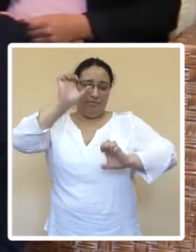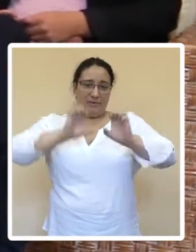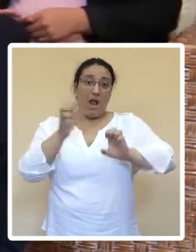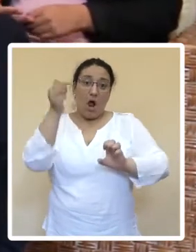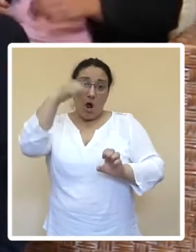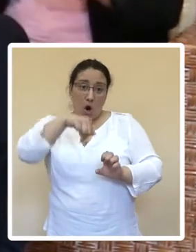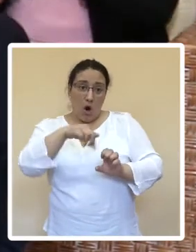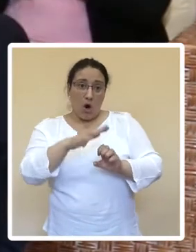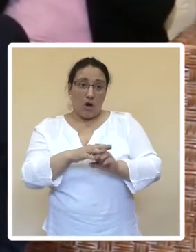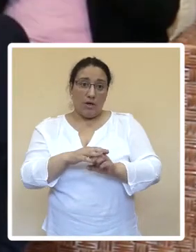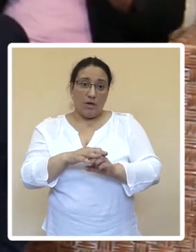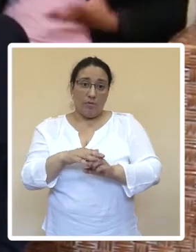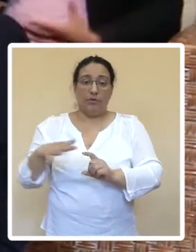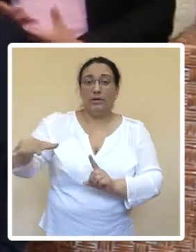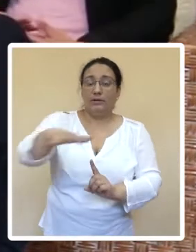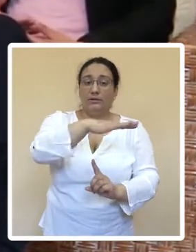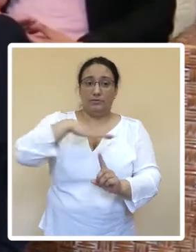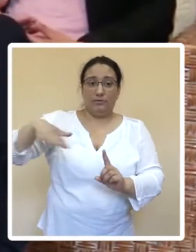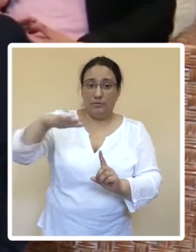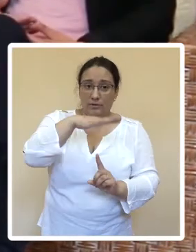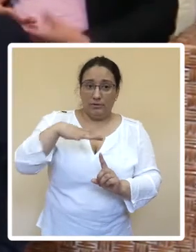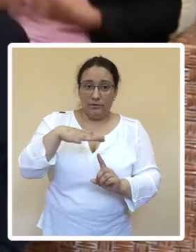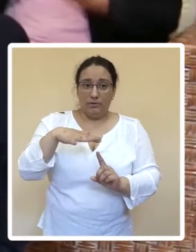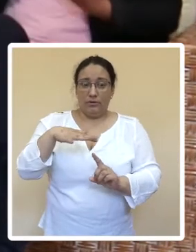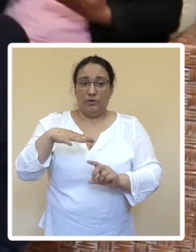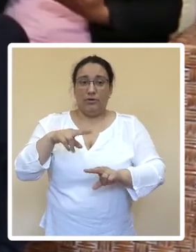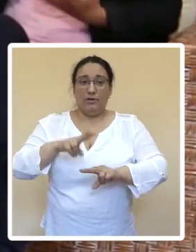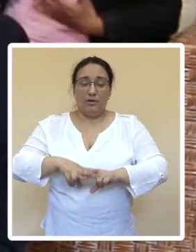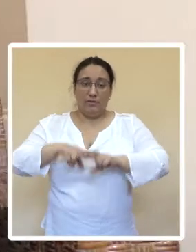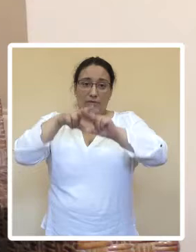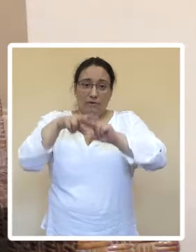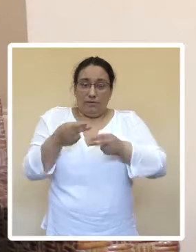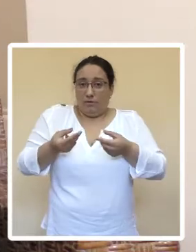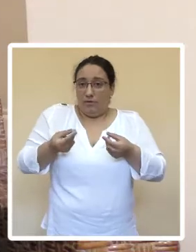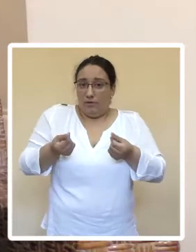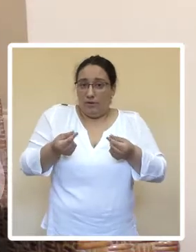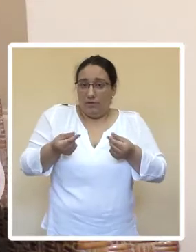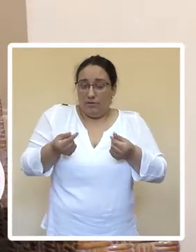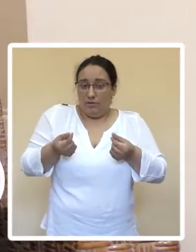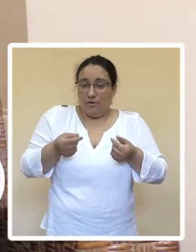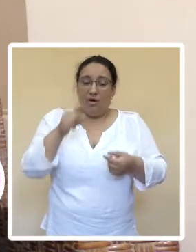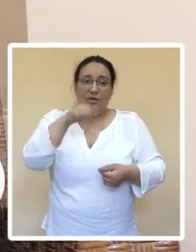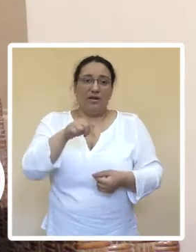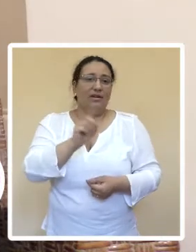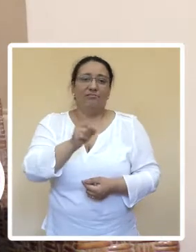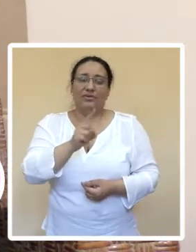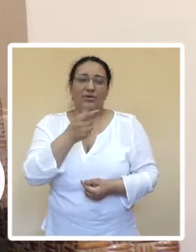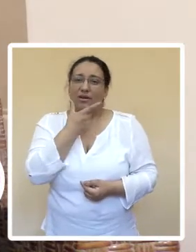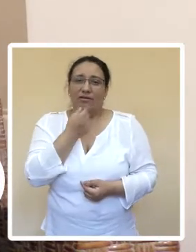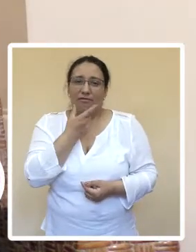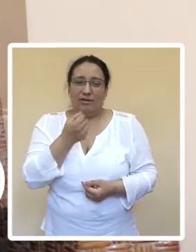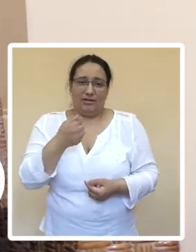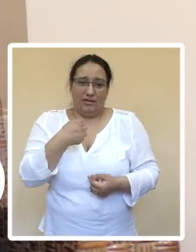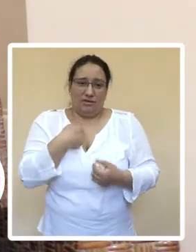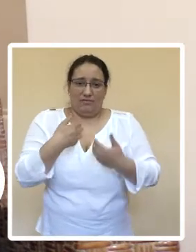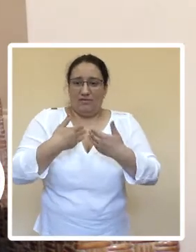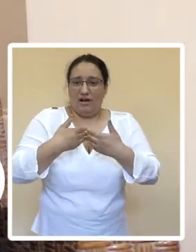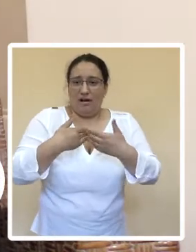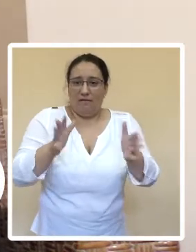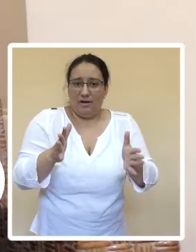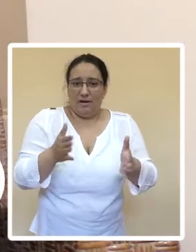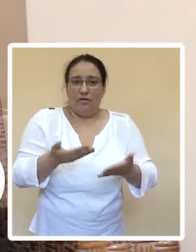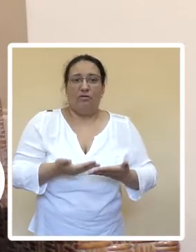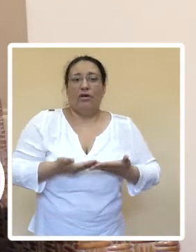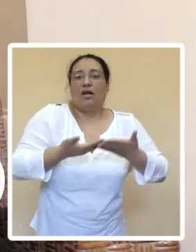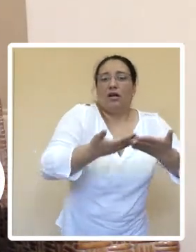día, por un contexto económico, digamos, están pasando por una situación que hoy día no es tan fácil poder decir voy a abrir